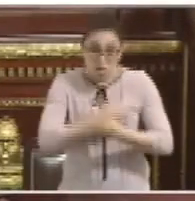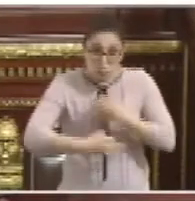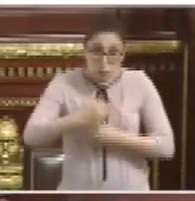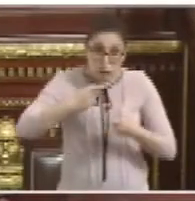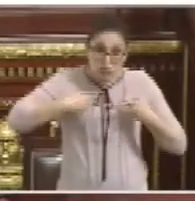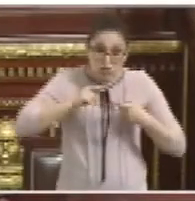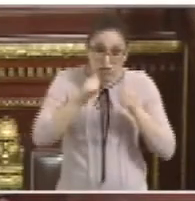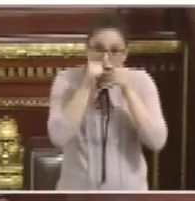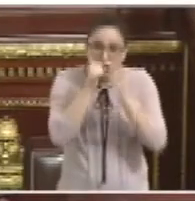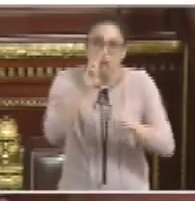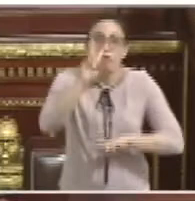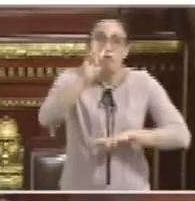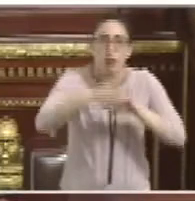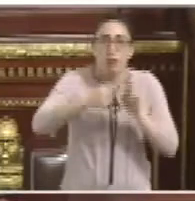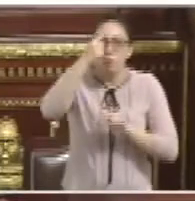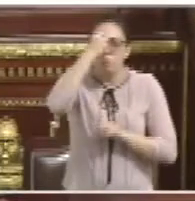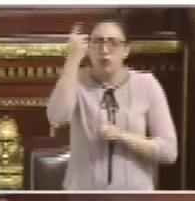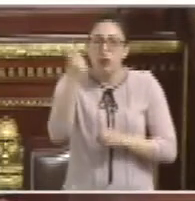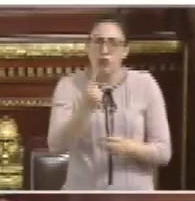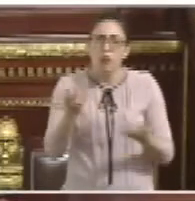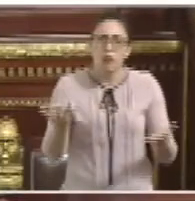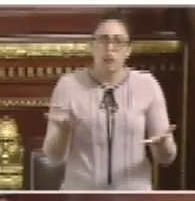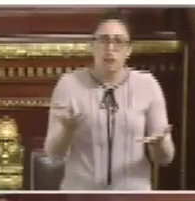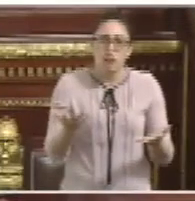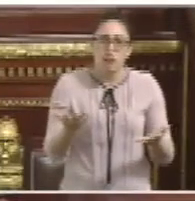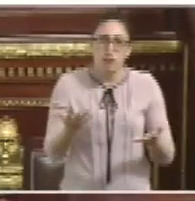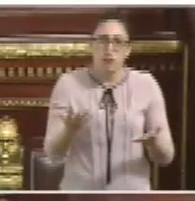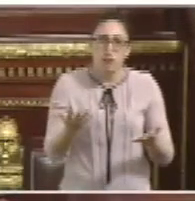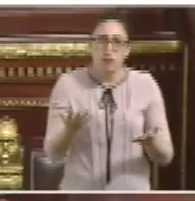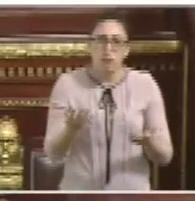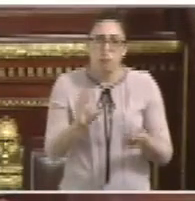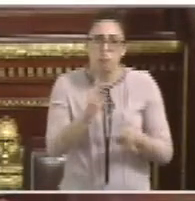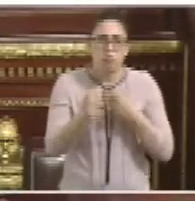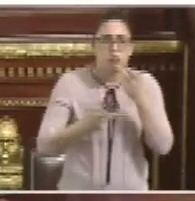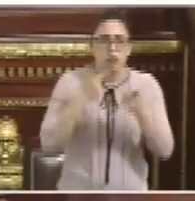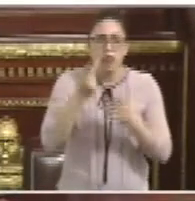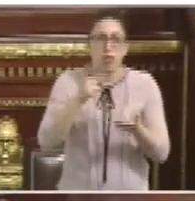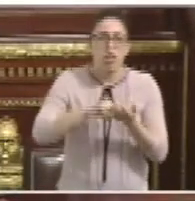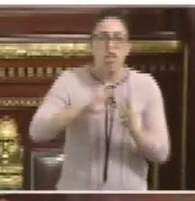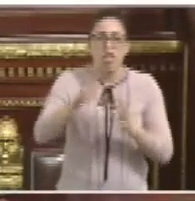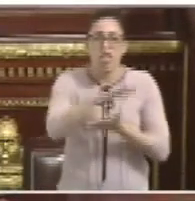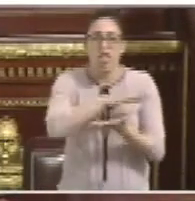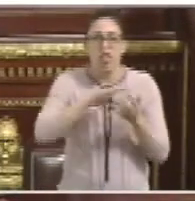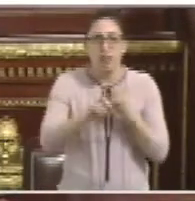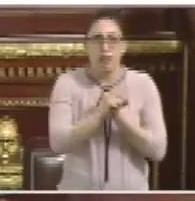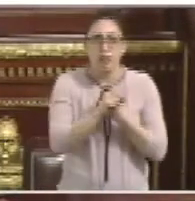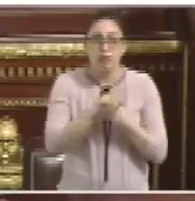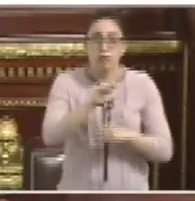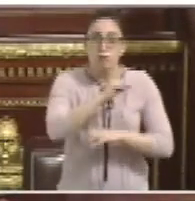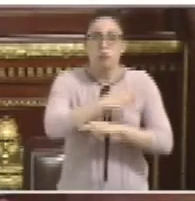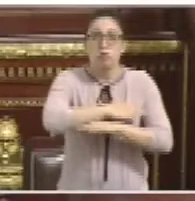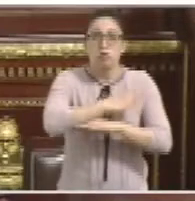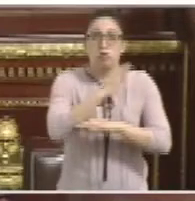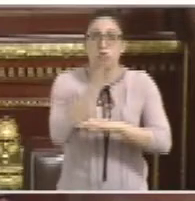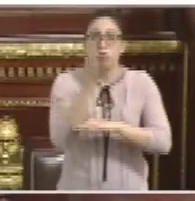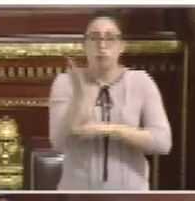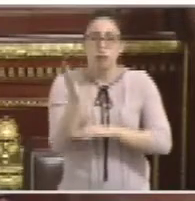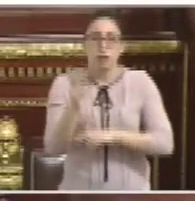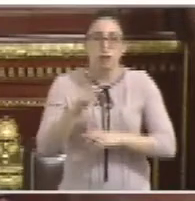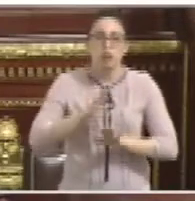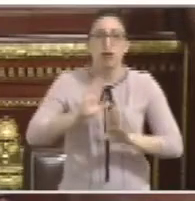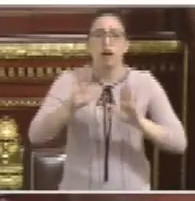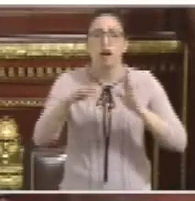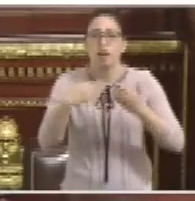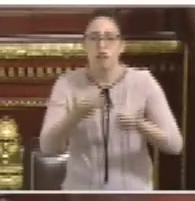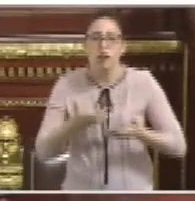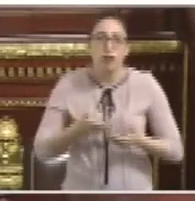únicamente acuden al lugar a pernoctar. Sin embargo, en el transcurso del día se encuentran deambulando en la